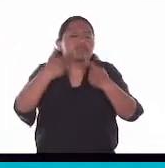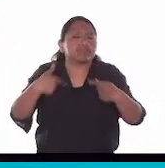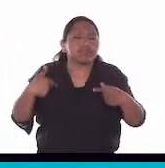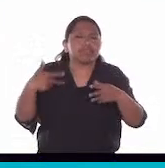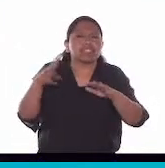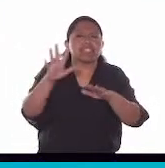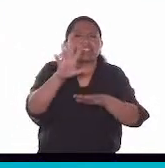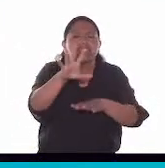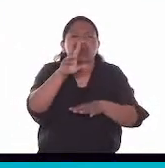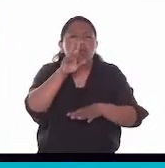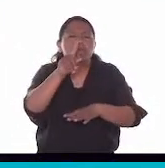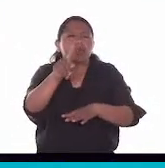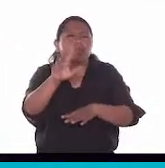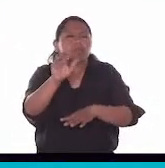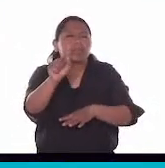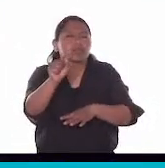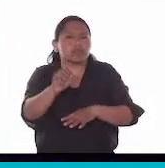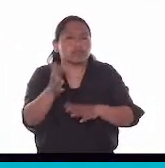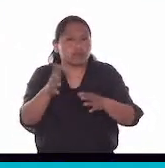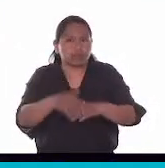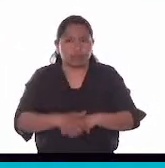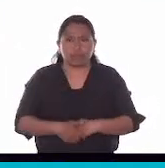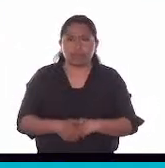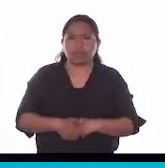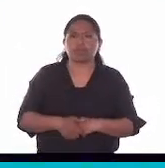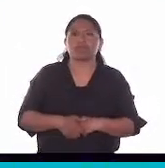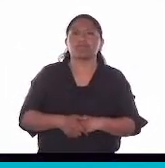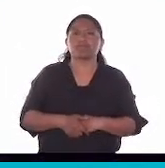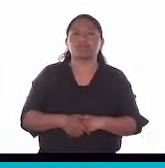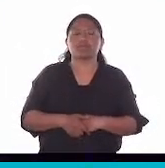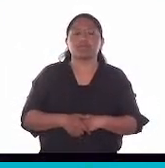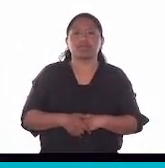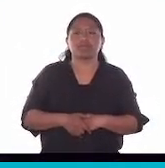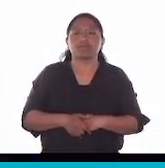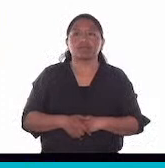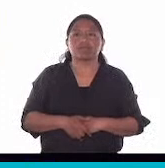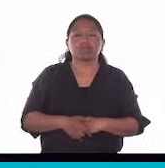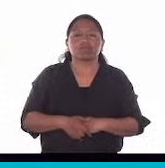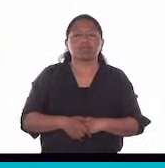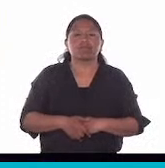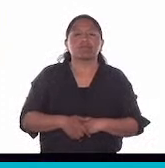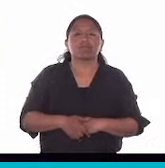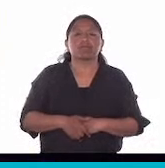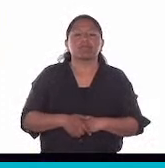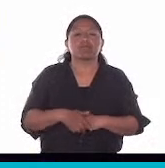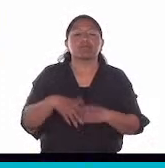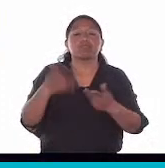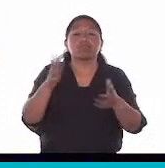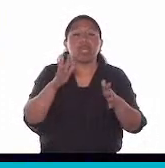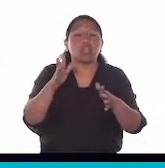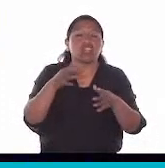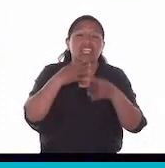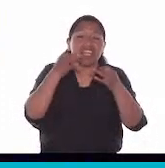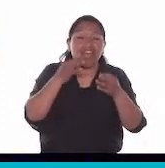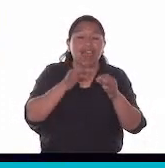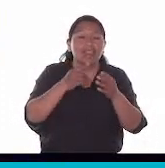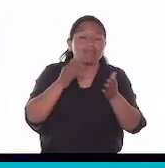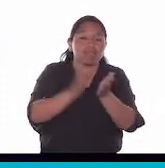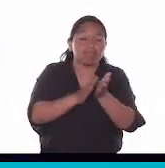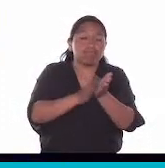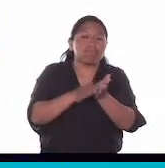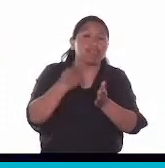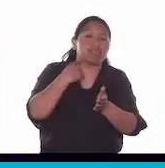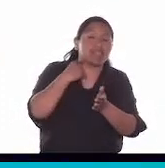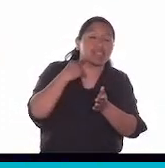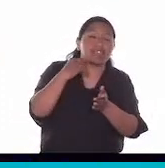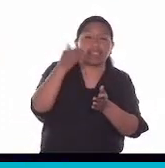alrededor de los 5000 pesos cuando está proyectado entre los 13 y los 15 mil